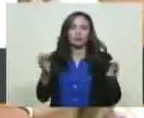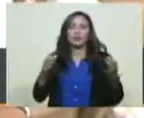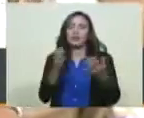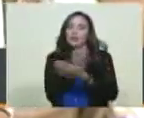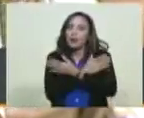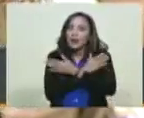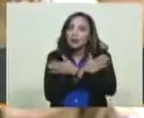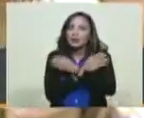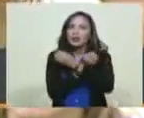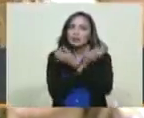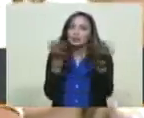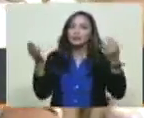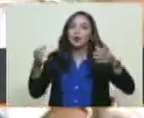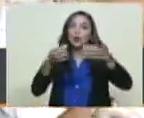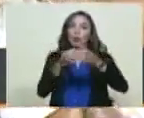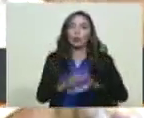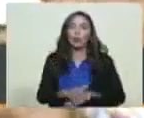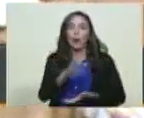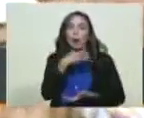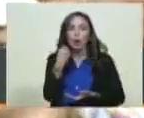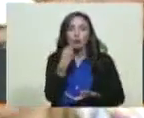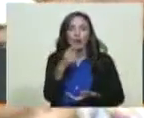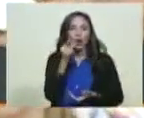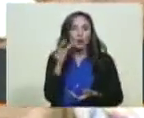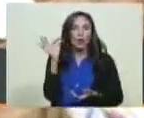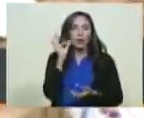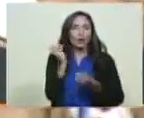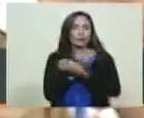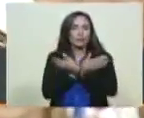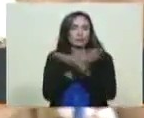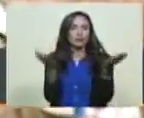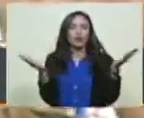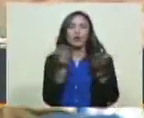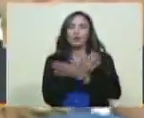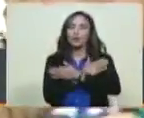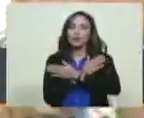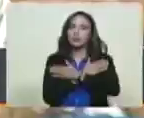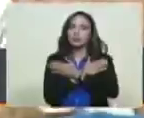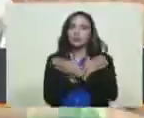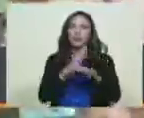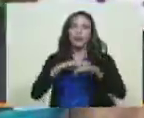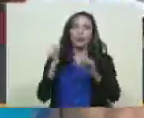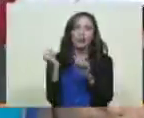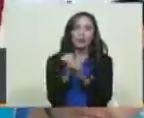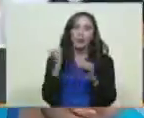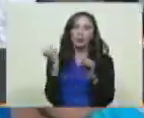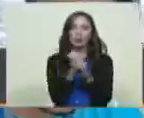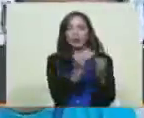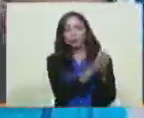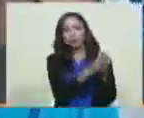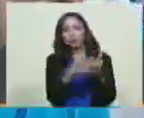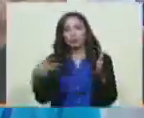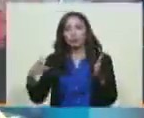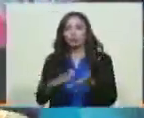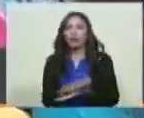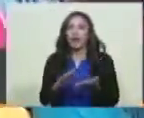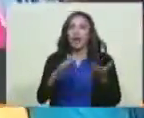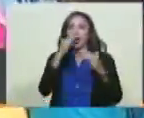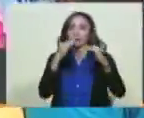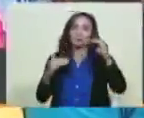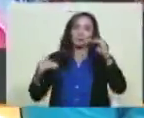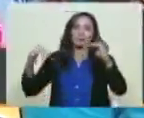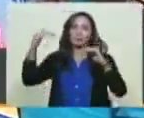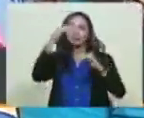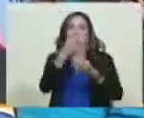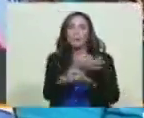felicitar a todos los delegados y delegadas que estamos aquí hemos tenido un proceso de altura hemos